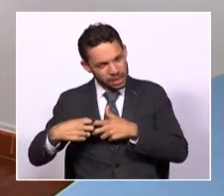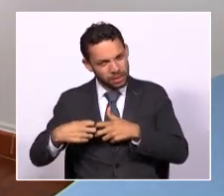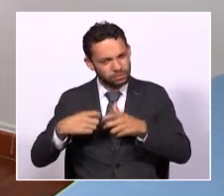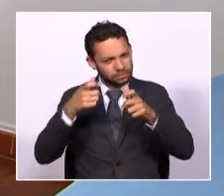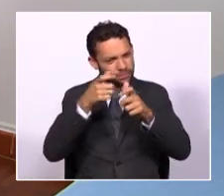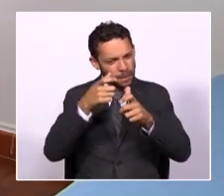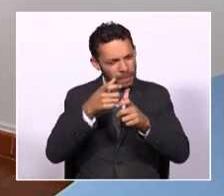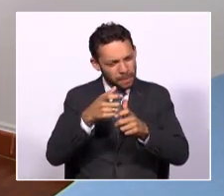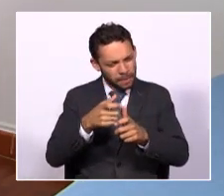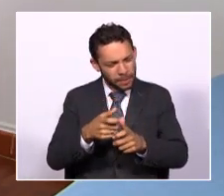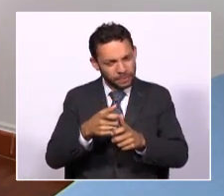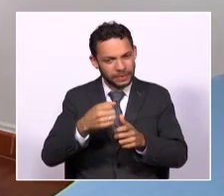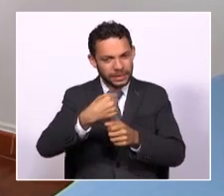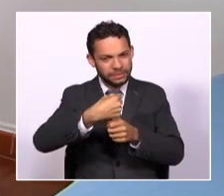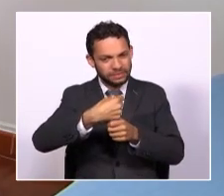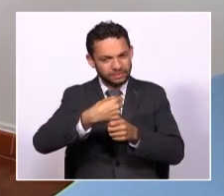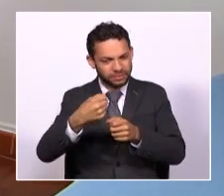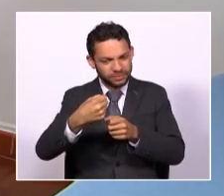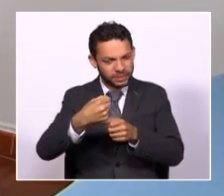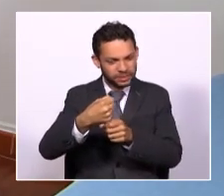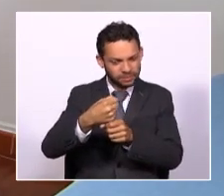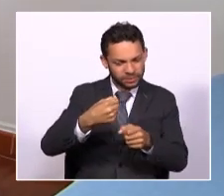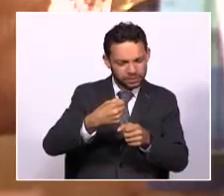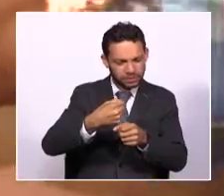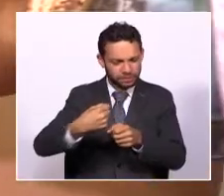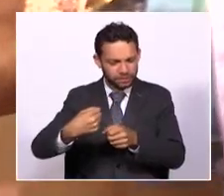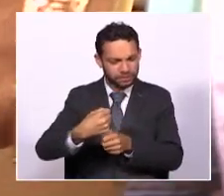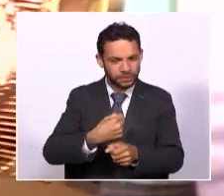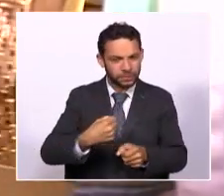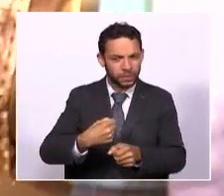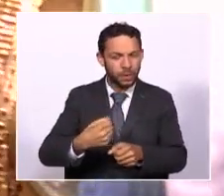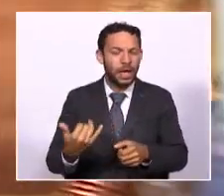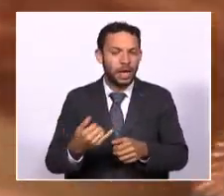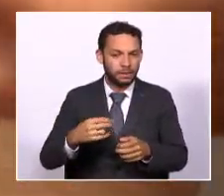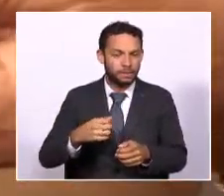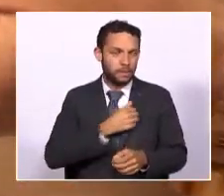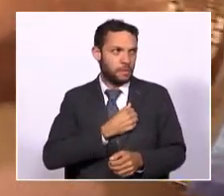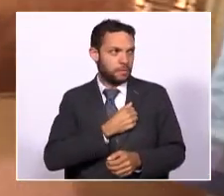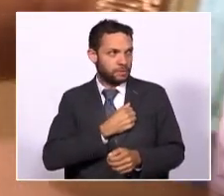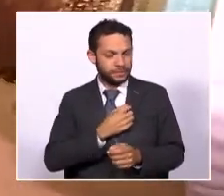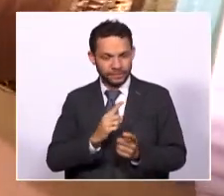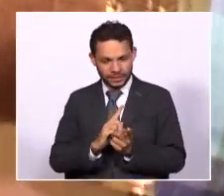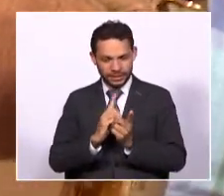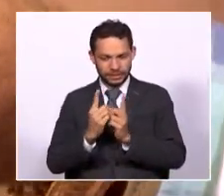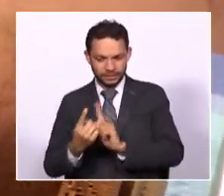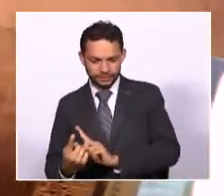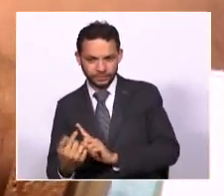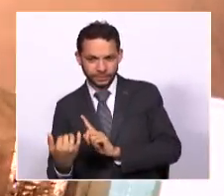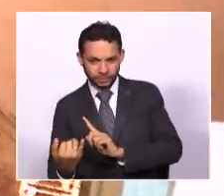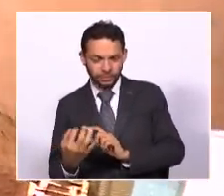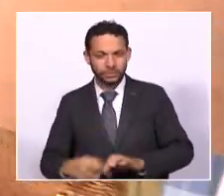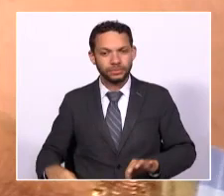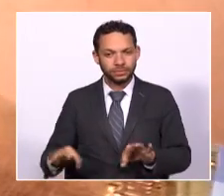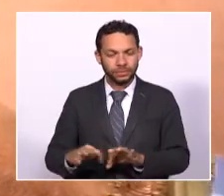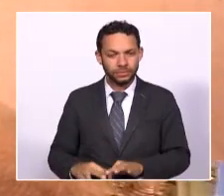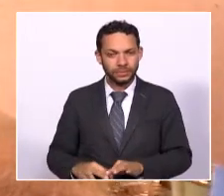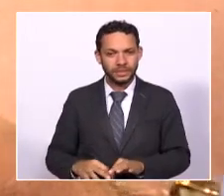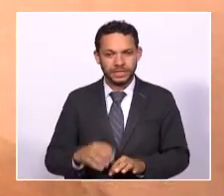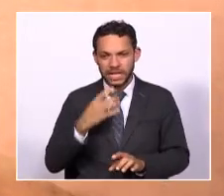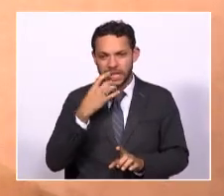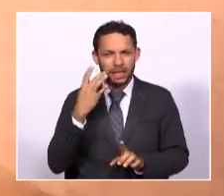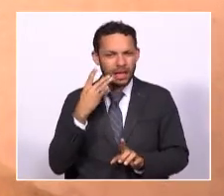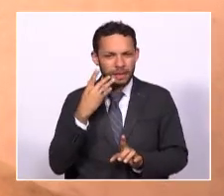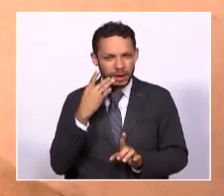si esto está torcido, si hay una hernia. En esto volteemos un poquito, Raúl, porque aquí vemos estos cartílagos, estas cositas, son